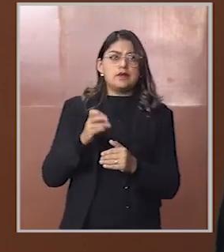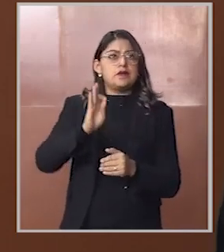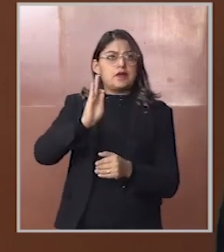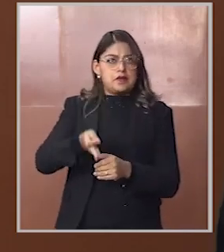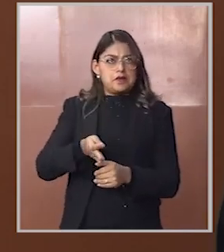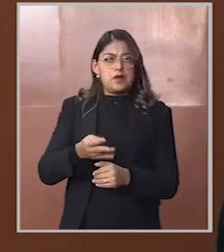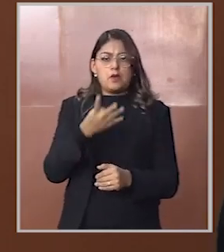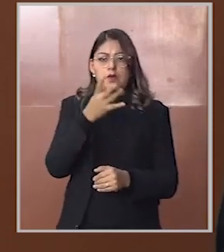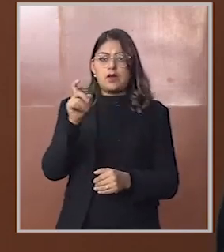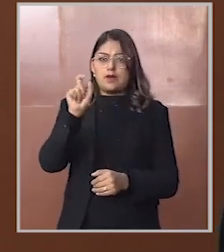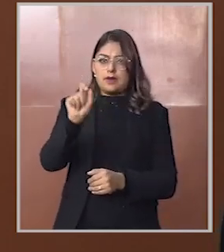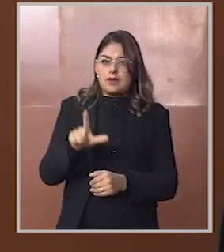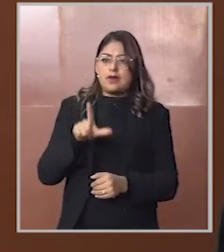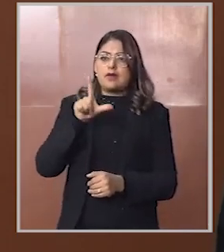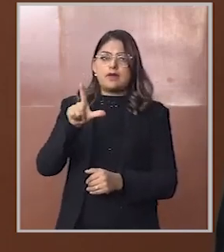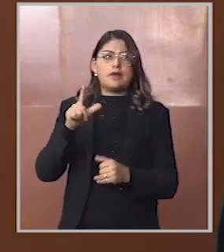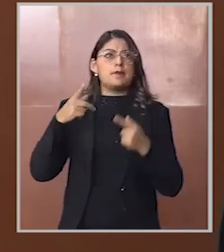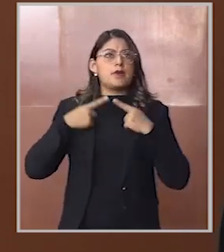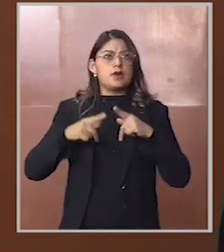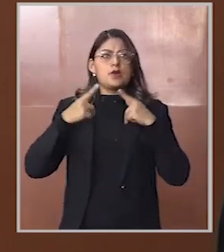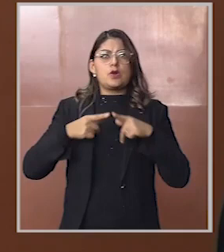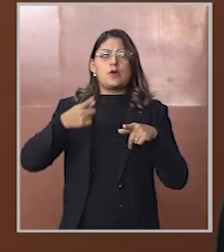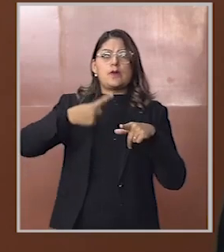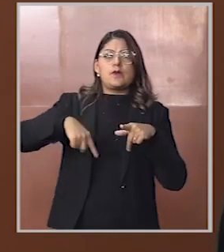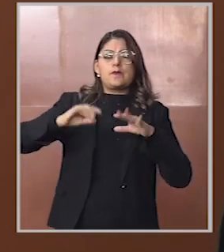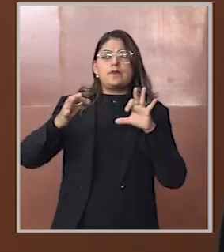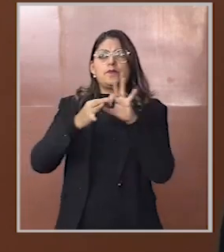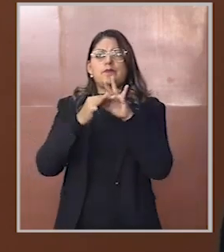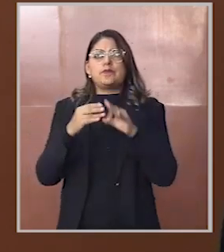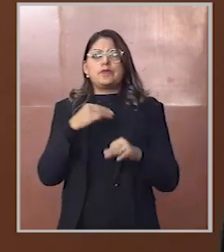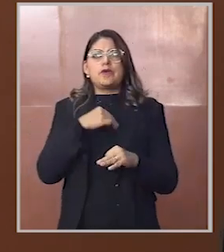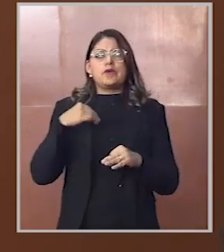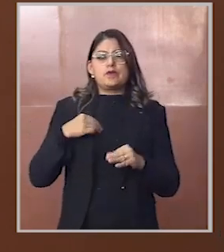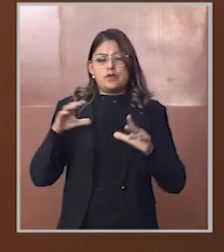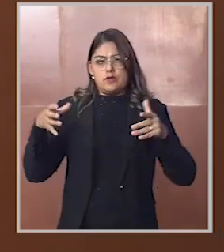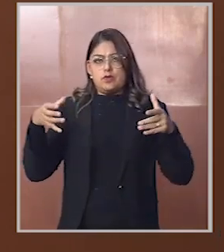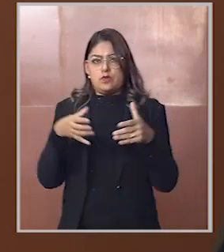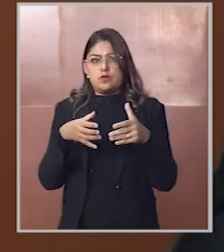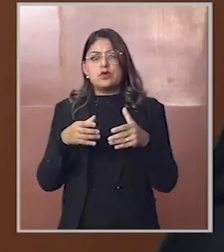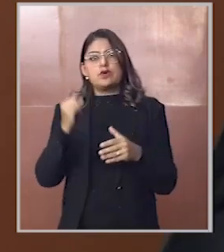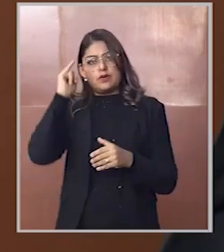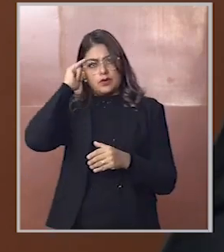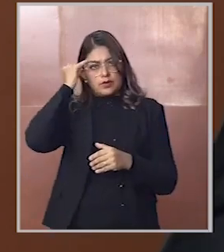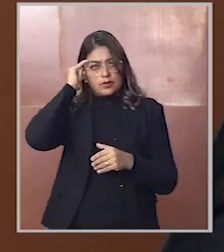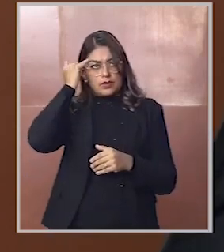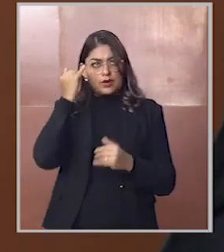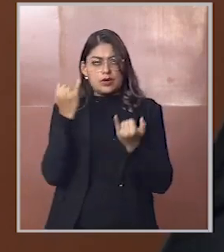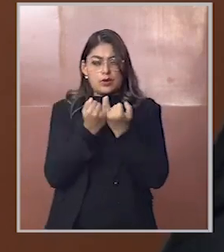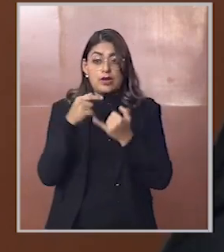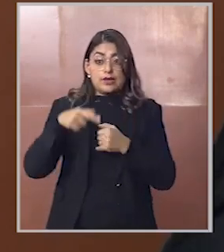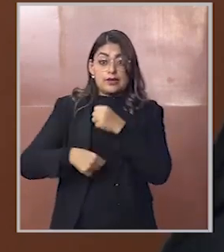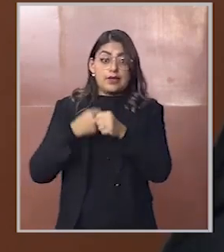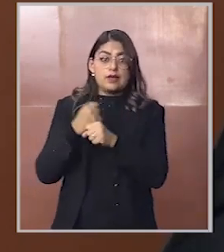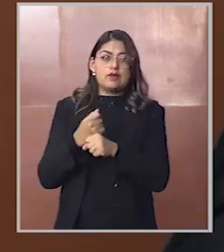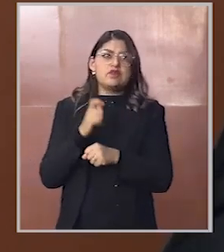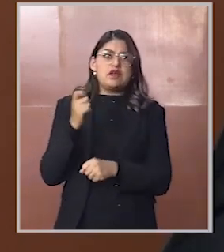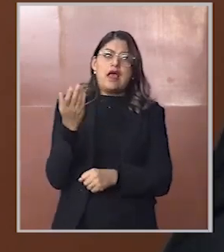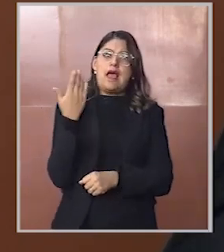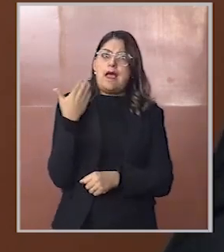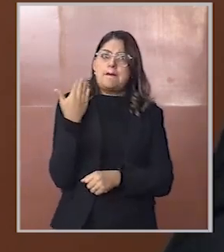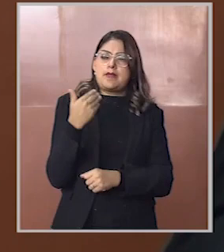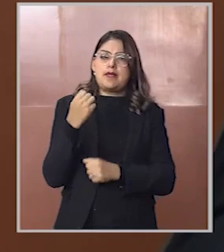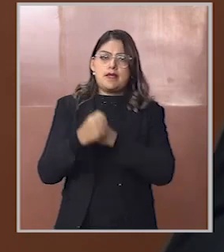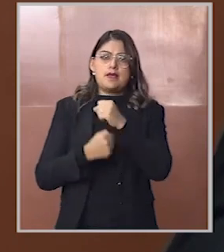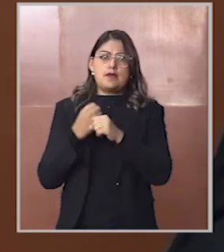representación de 427 personas pertenecientes a comunidades indígenas y en lo que va del año es decir apenas